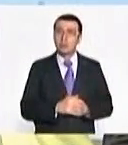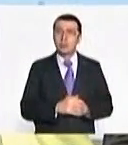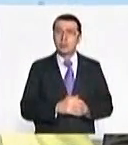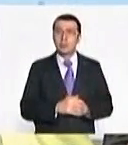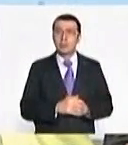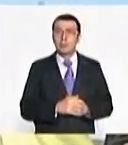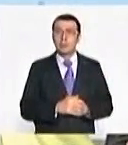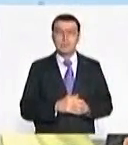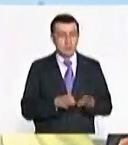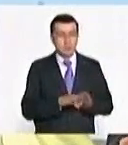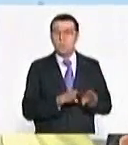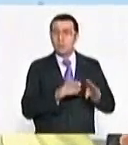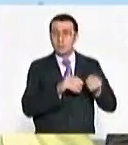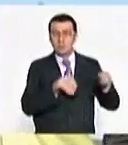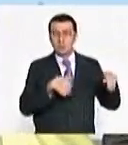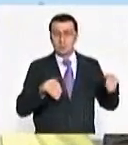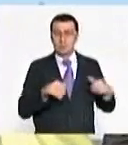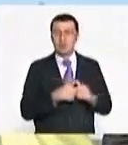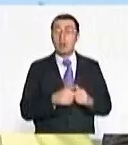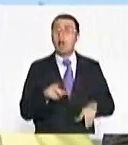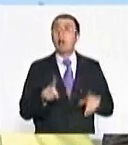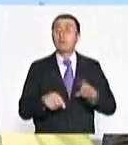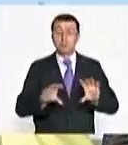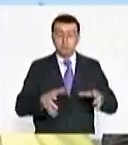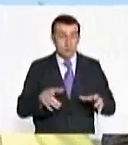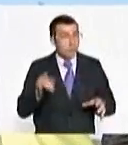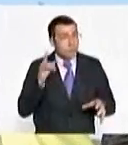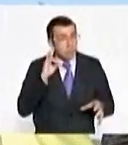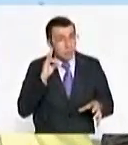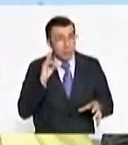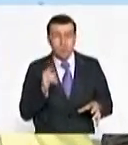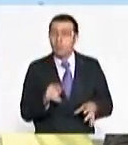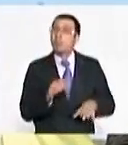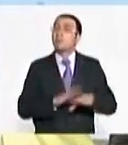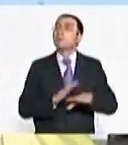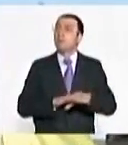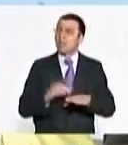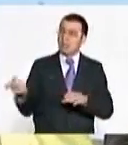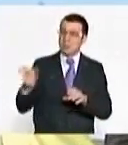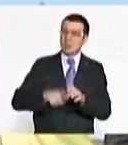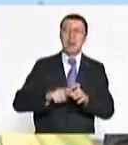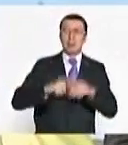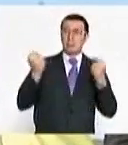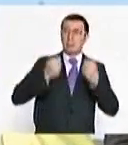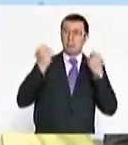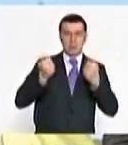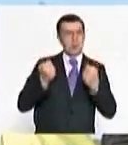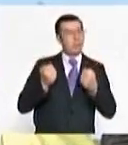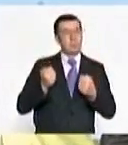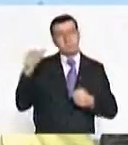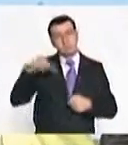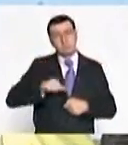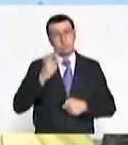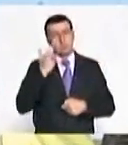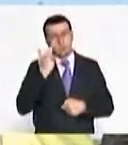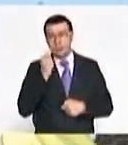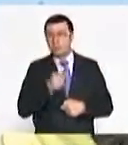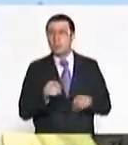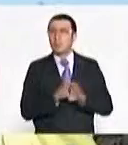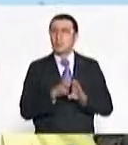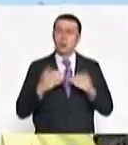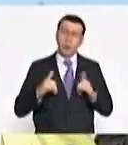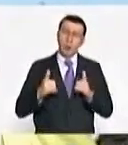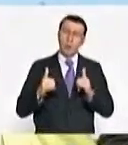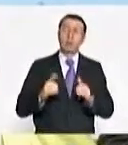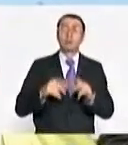pues, ¿cómo hasta una emisora permite alquilar un espacio para engañar a la gente con la